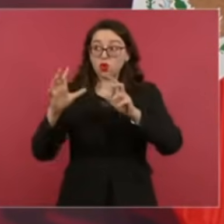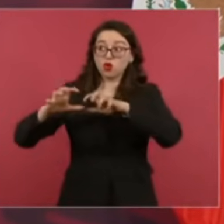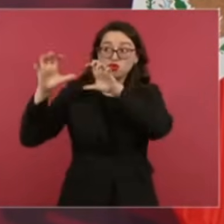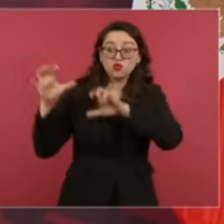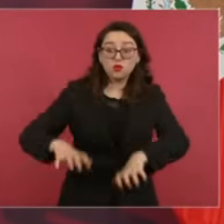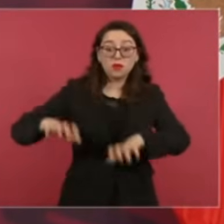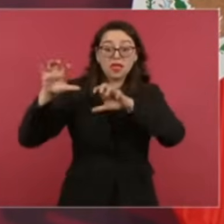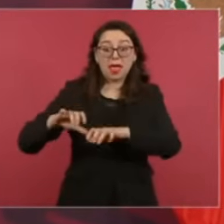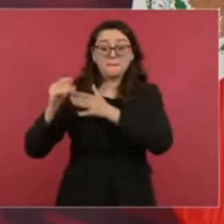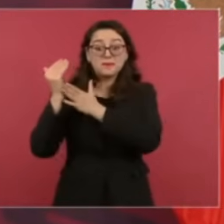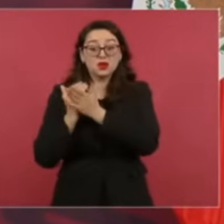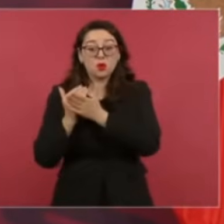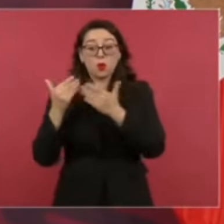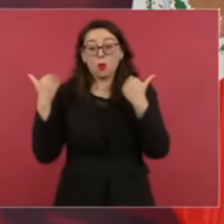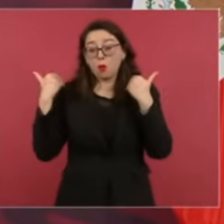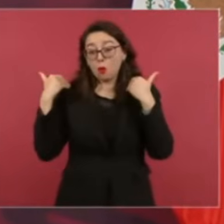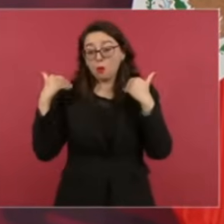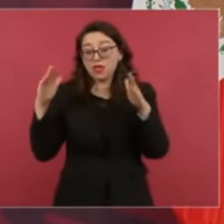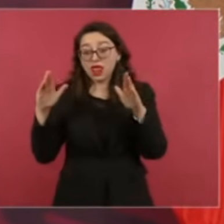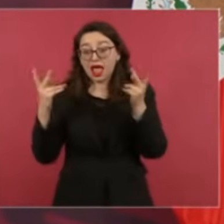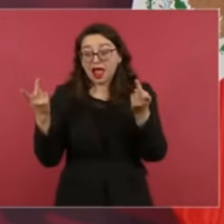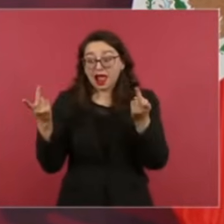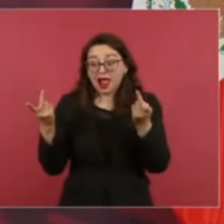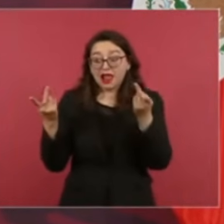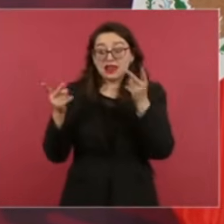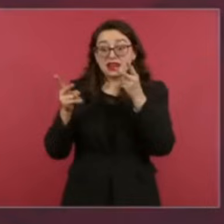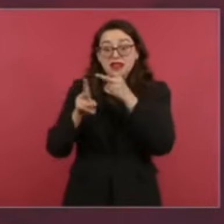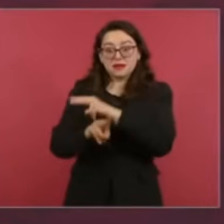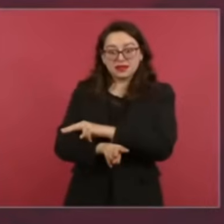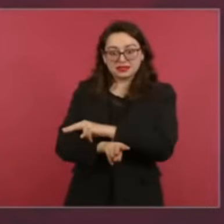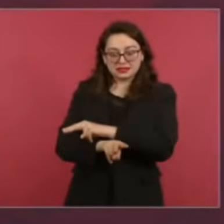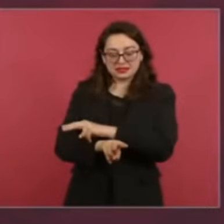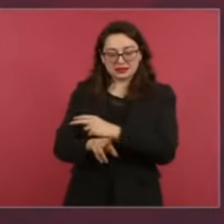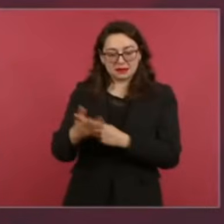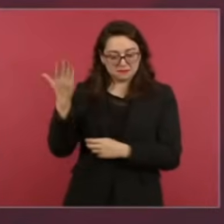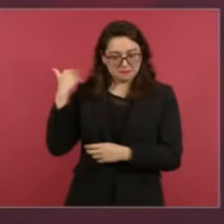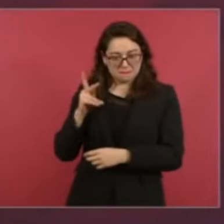Si, a diferencia de Paulina, que fue lluvia,